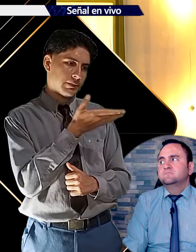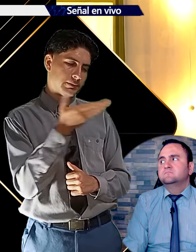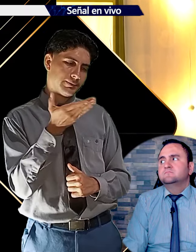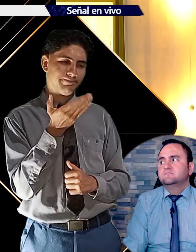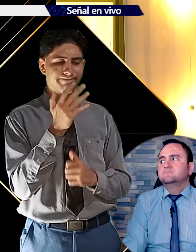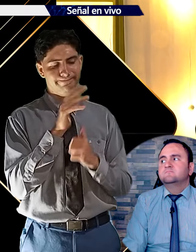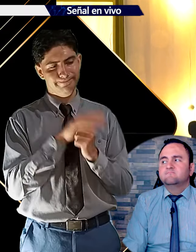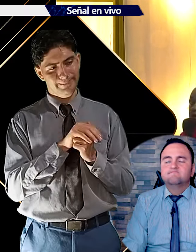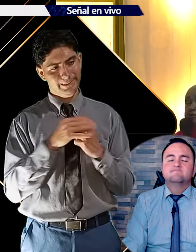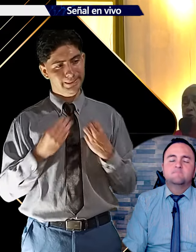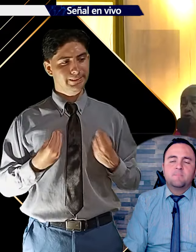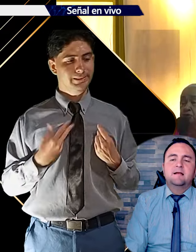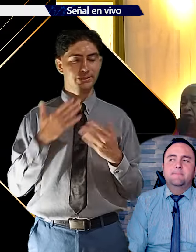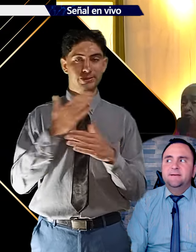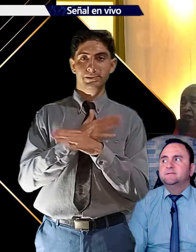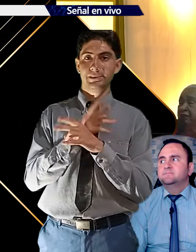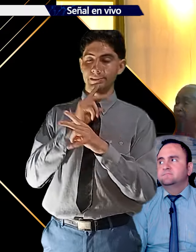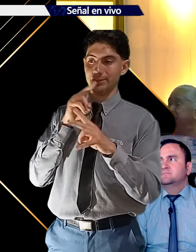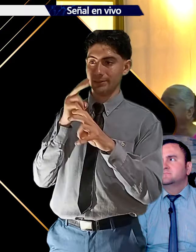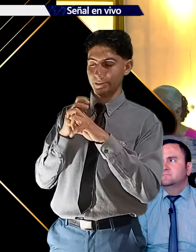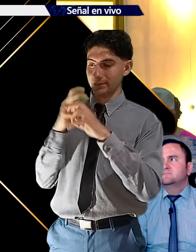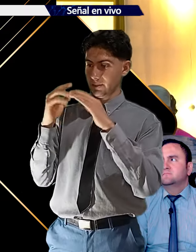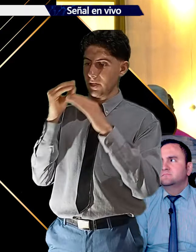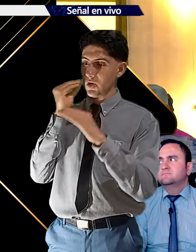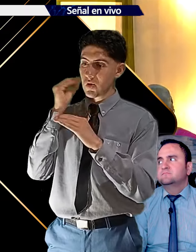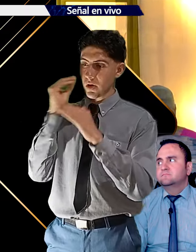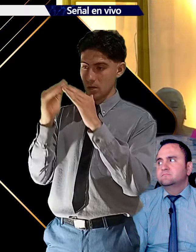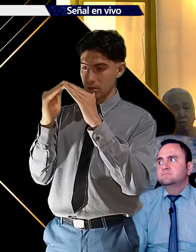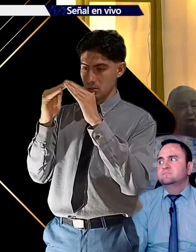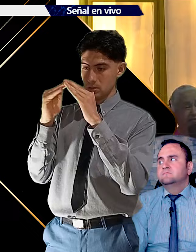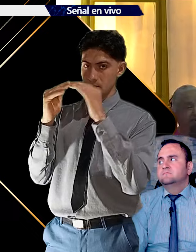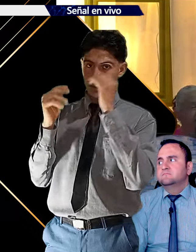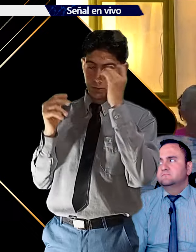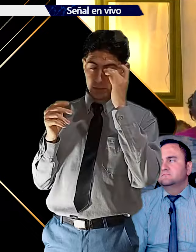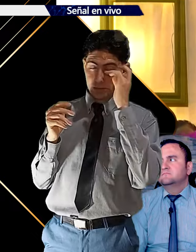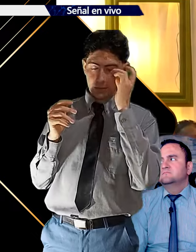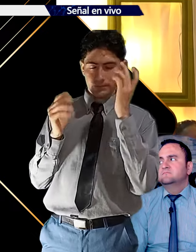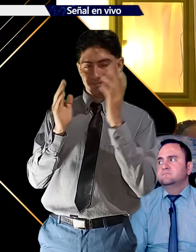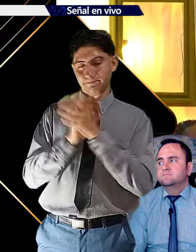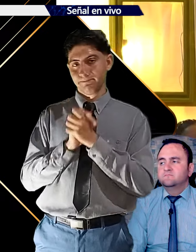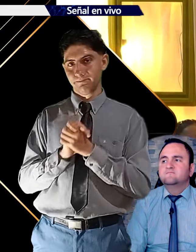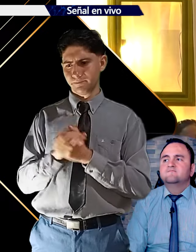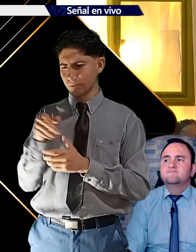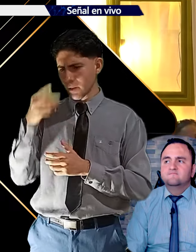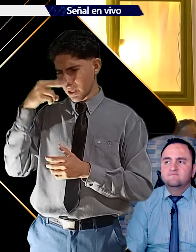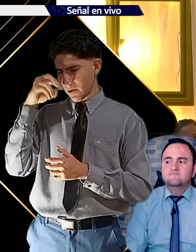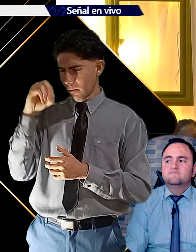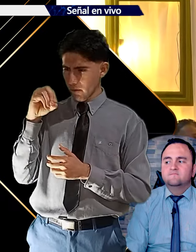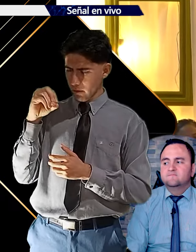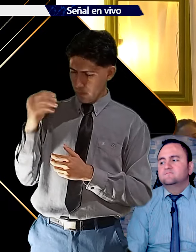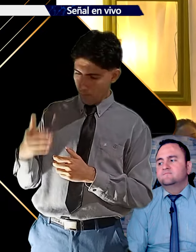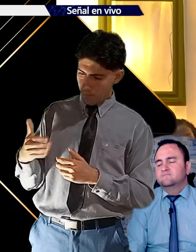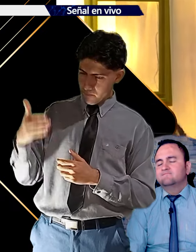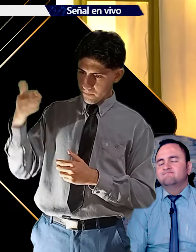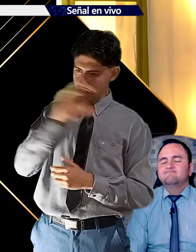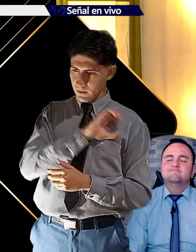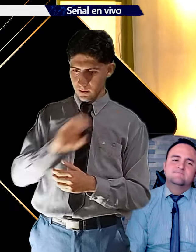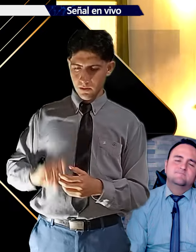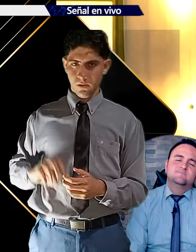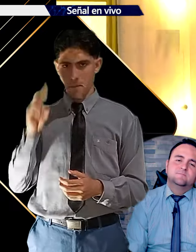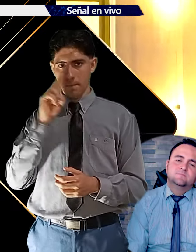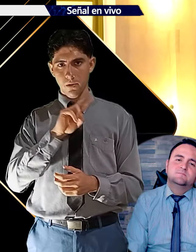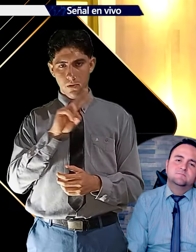están teniendo situaciones con sus hijos tan difíciles, tan duras, hermano. A mí me sorprende cómo hijos de creyentes